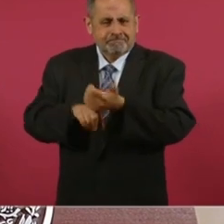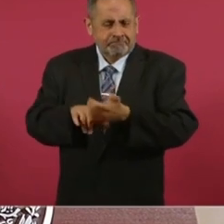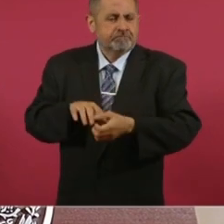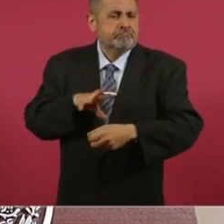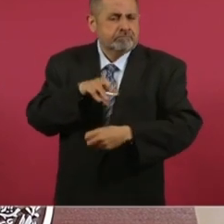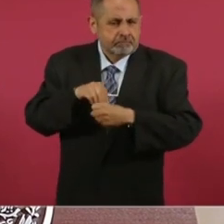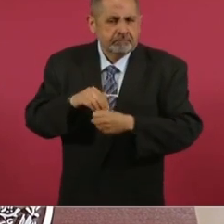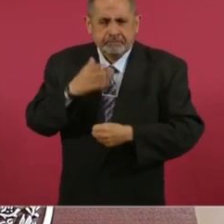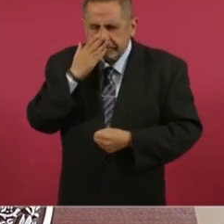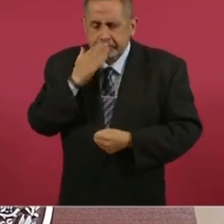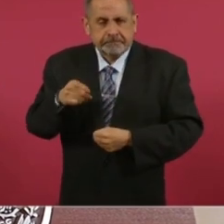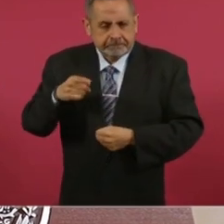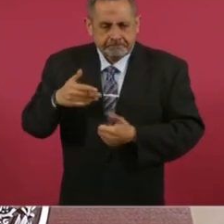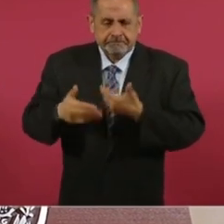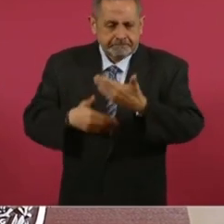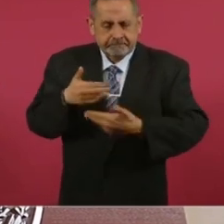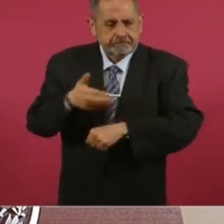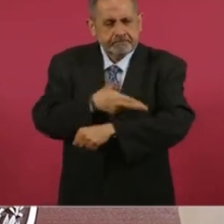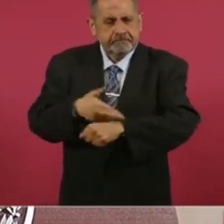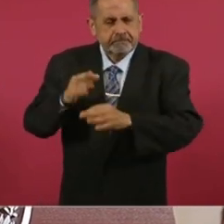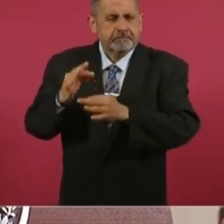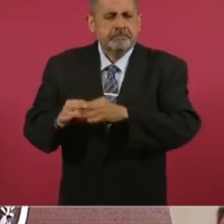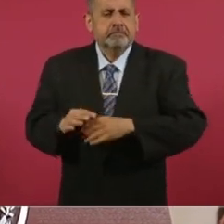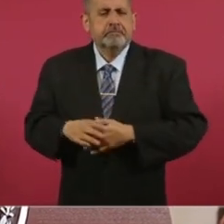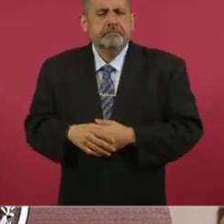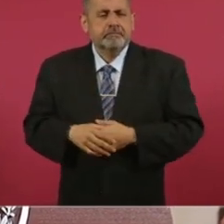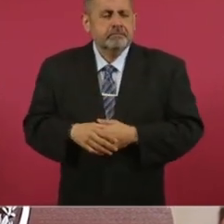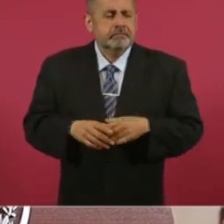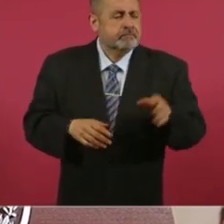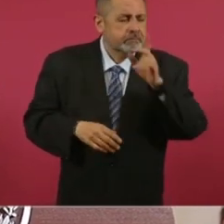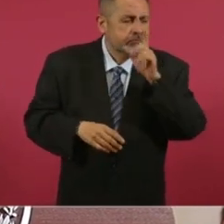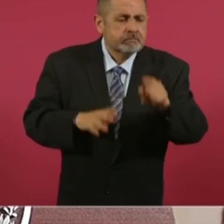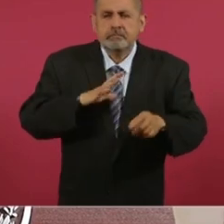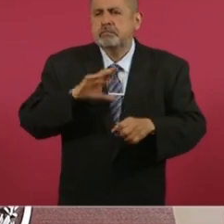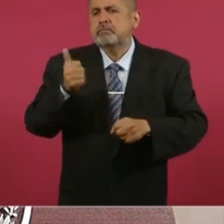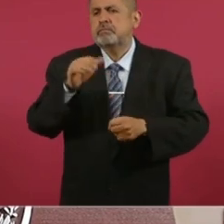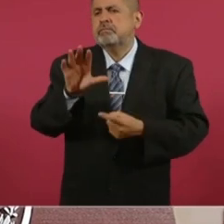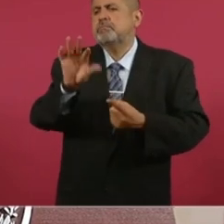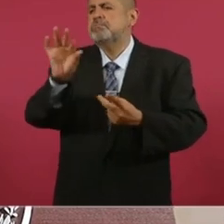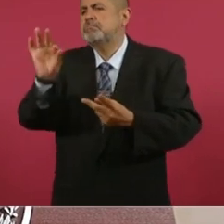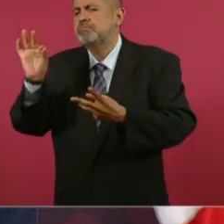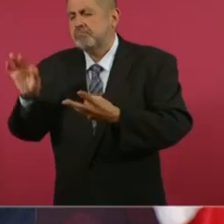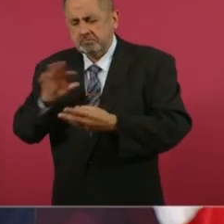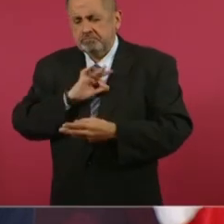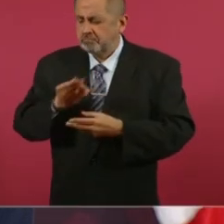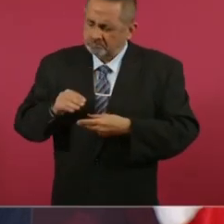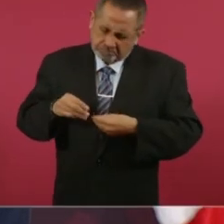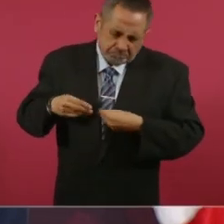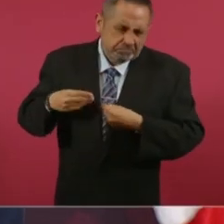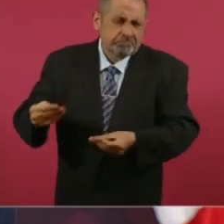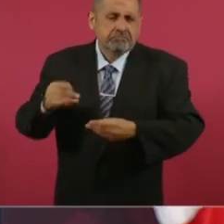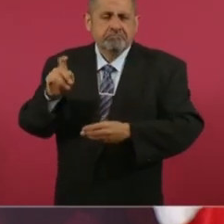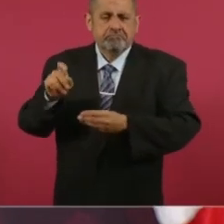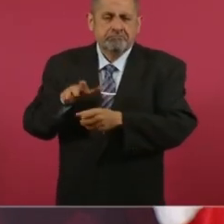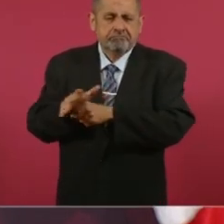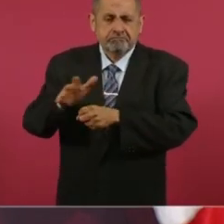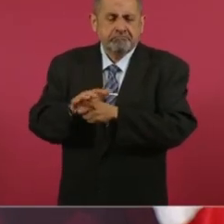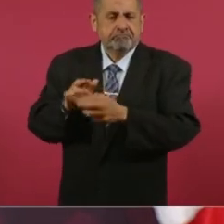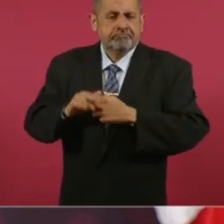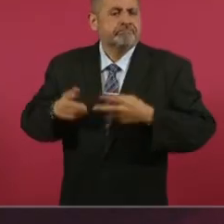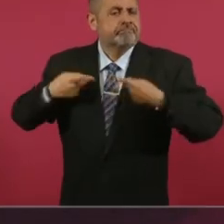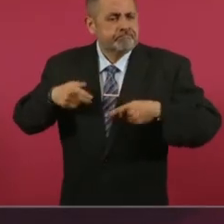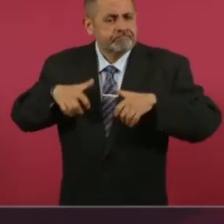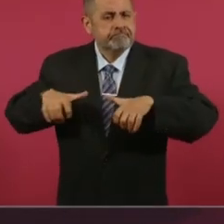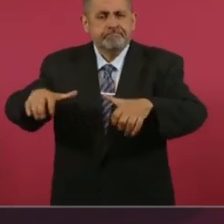porque se está actuando y hay opciones, hay alternativas, que la gente tenga